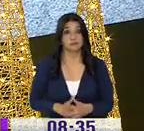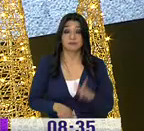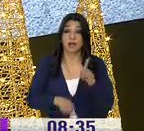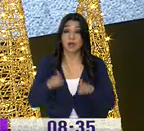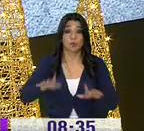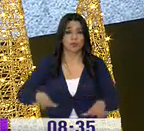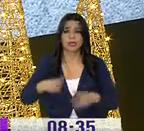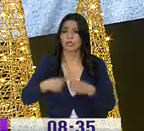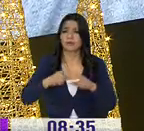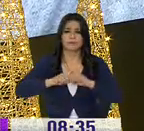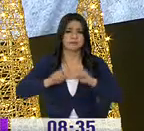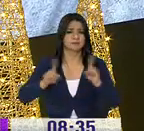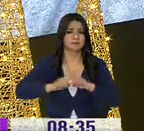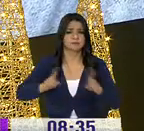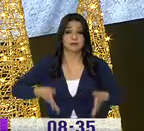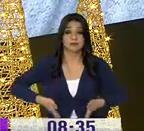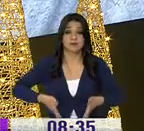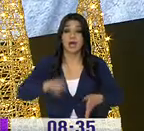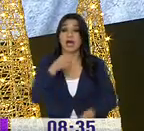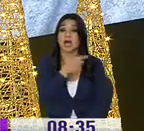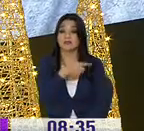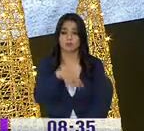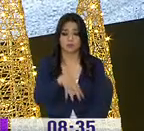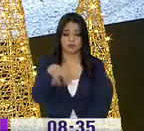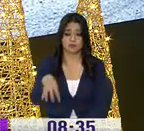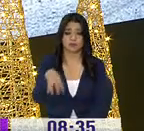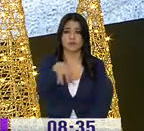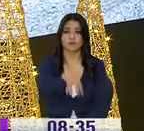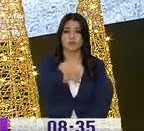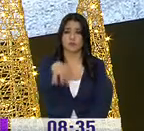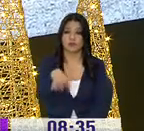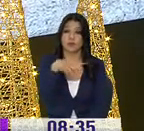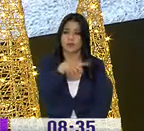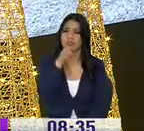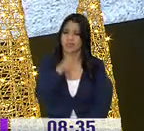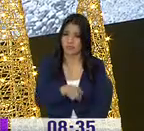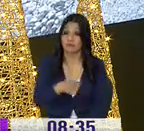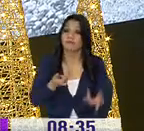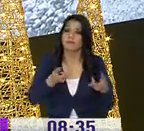Quito, muchas que están así, llenas de hueco, entonces yo creo que hay que